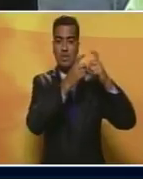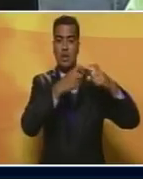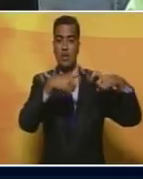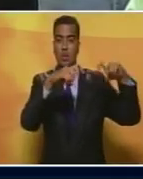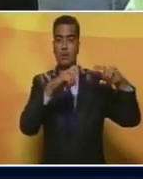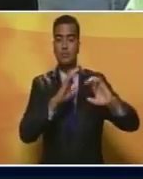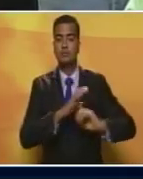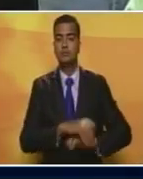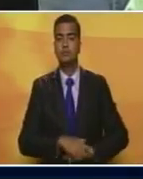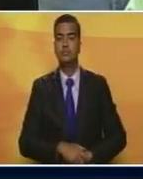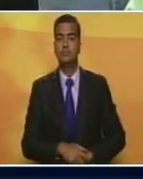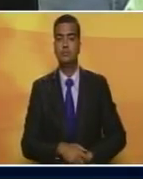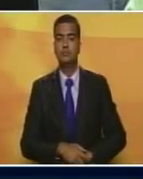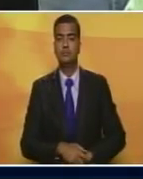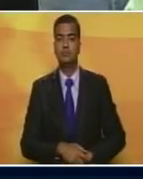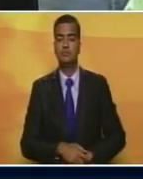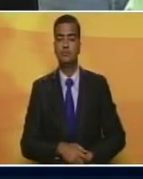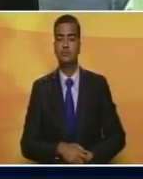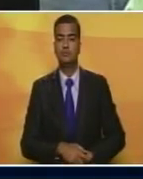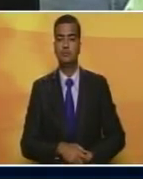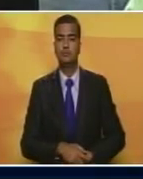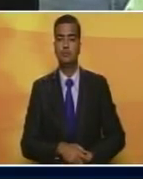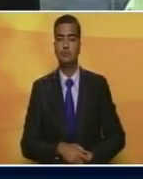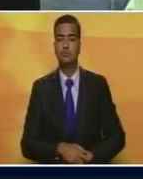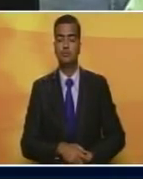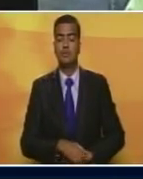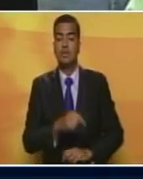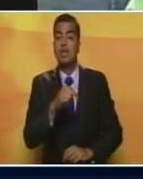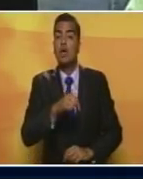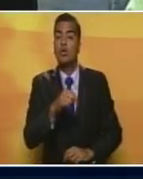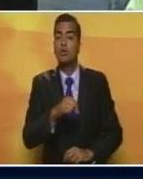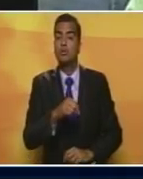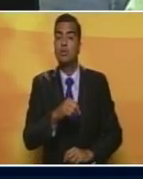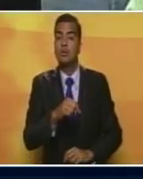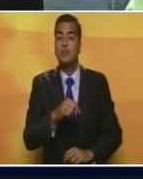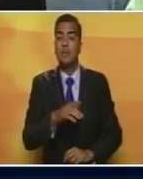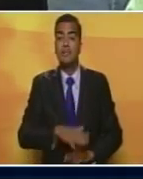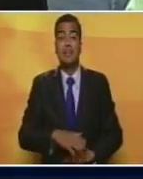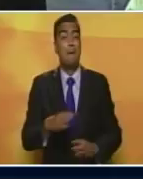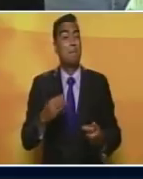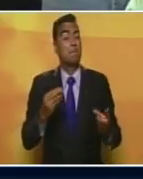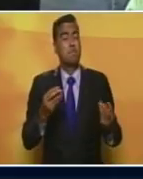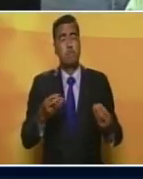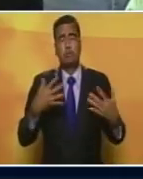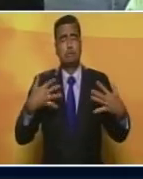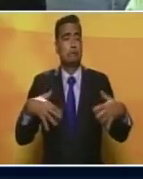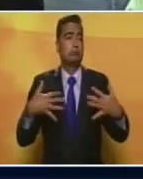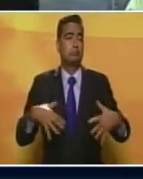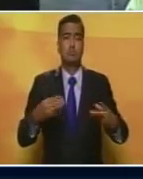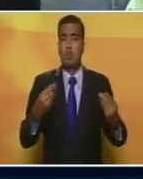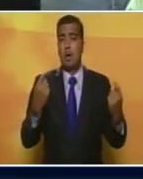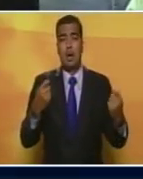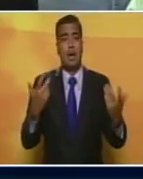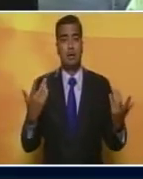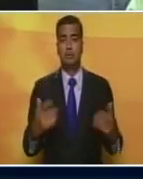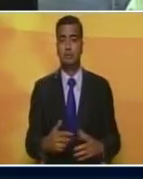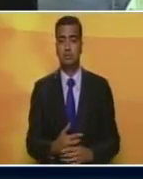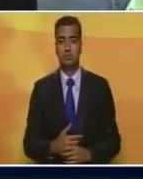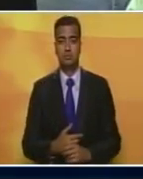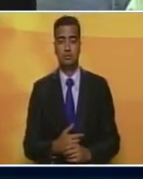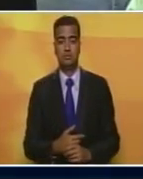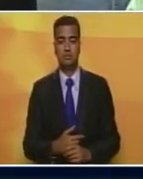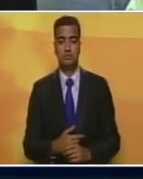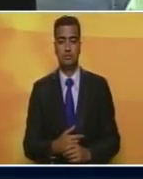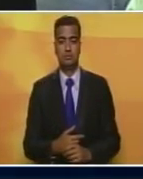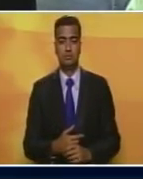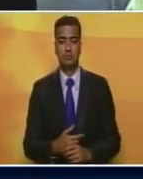primera necesidad de consumo del pueblo venezolano. Por ejemplo, en la